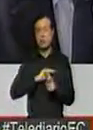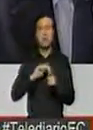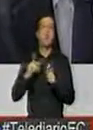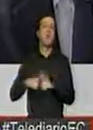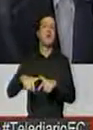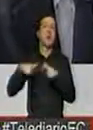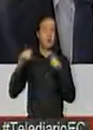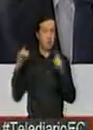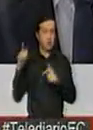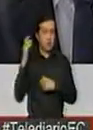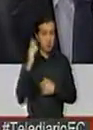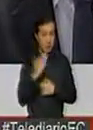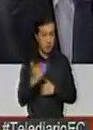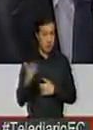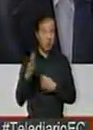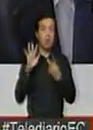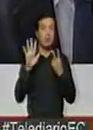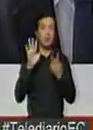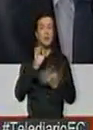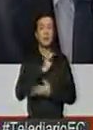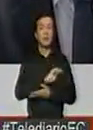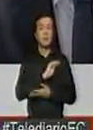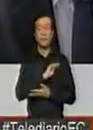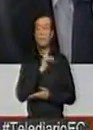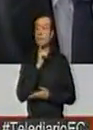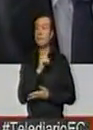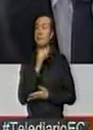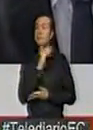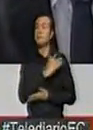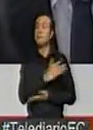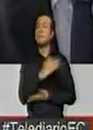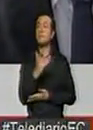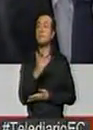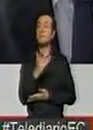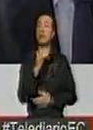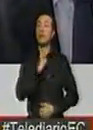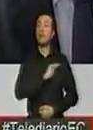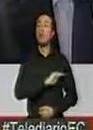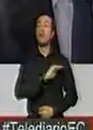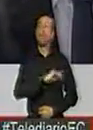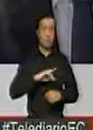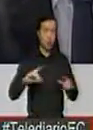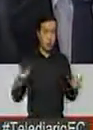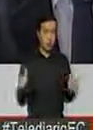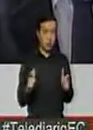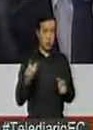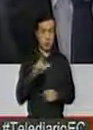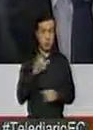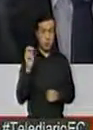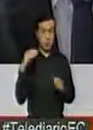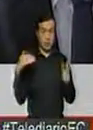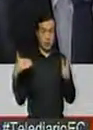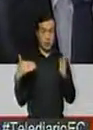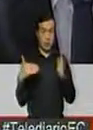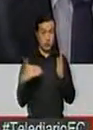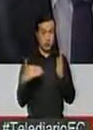grandes. Esos son 7 municipios. En consecuencia, para los municipios pequeños de hasta